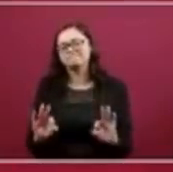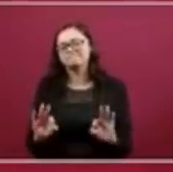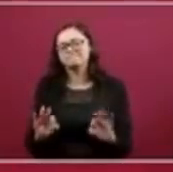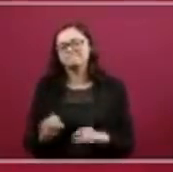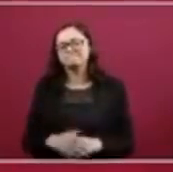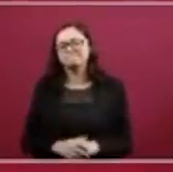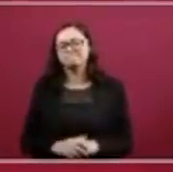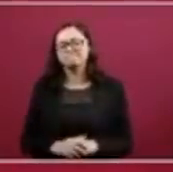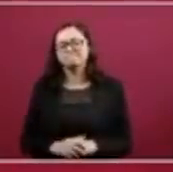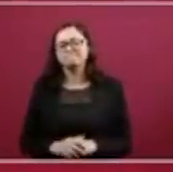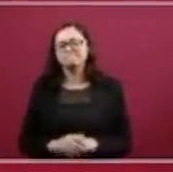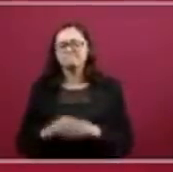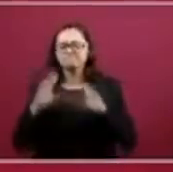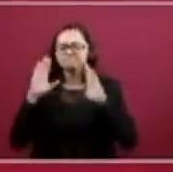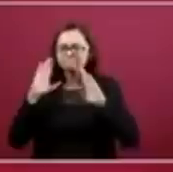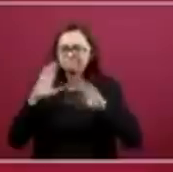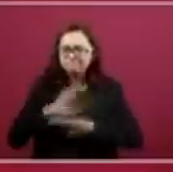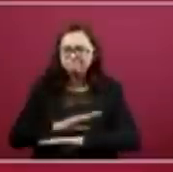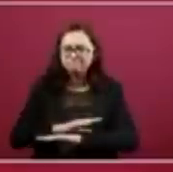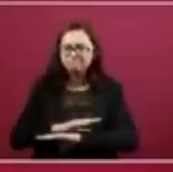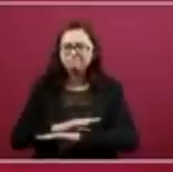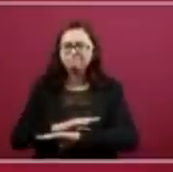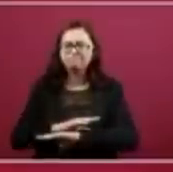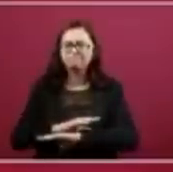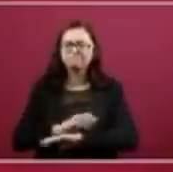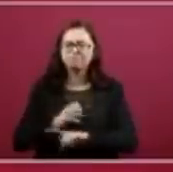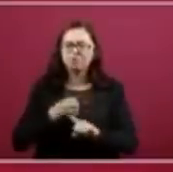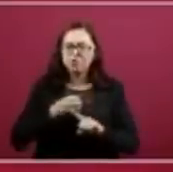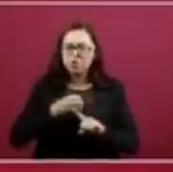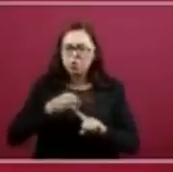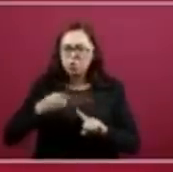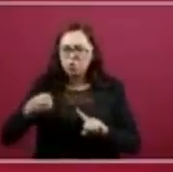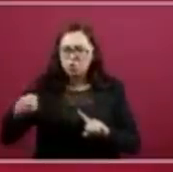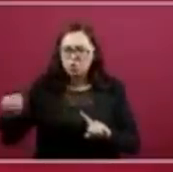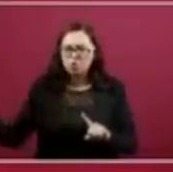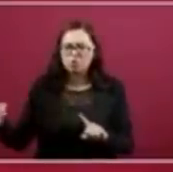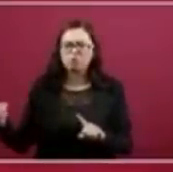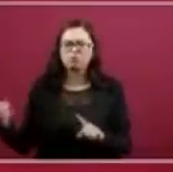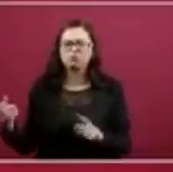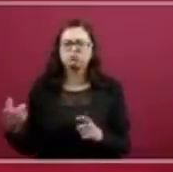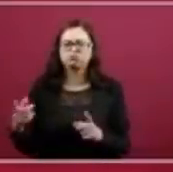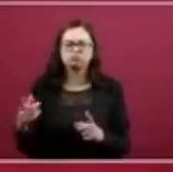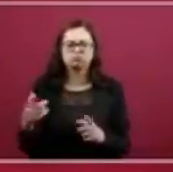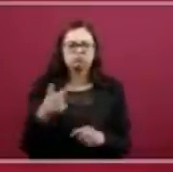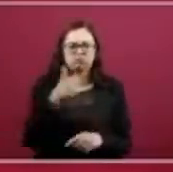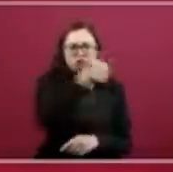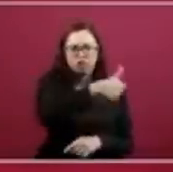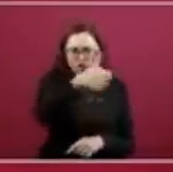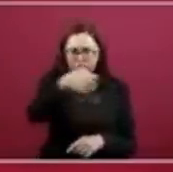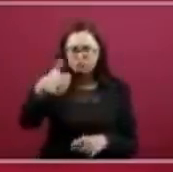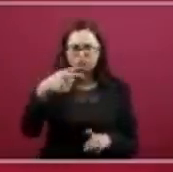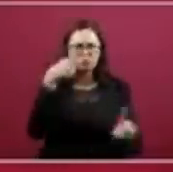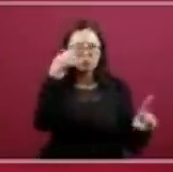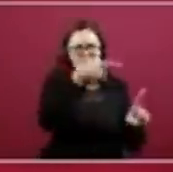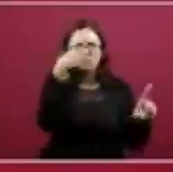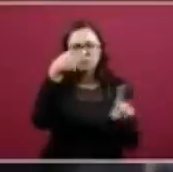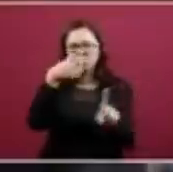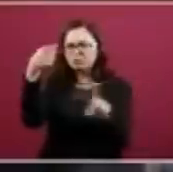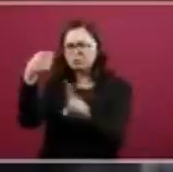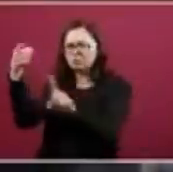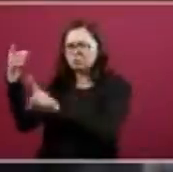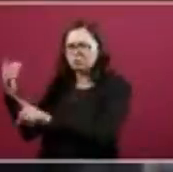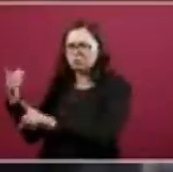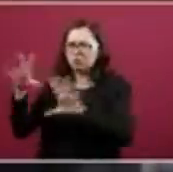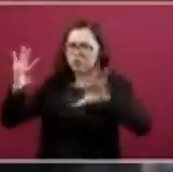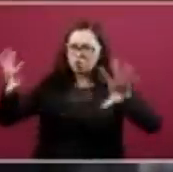hay armonía y todos tenemos un propósito: llevar a cabo